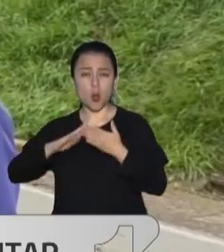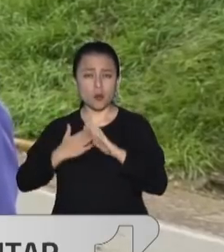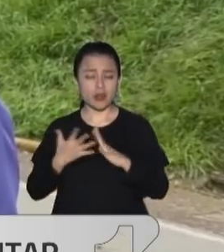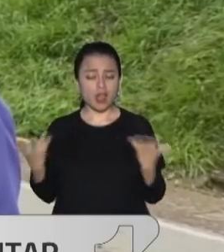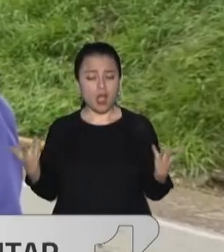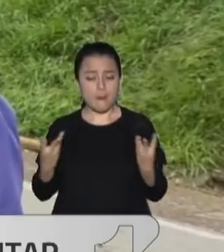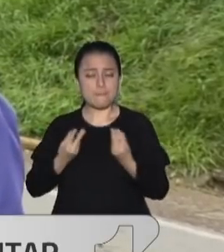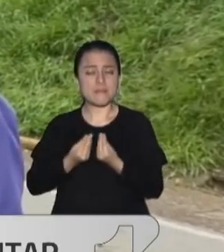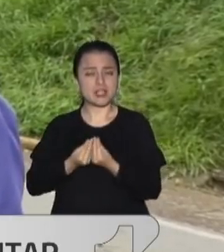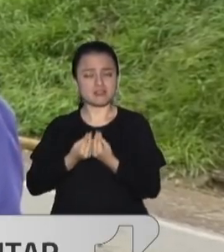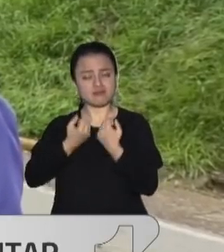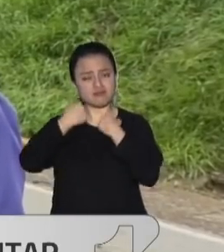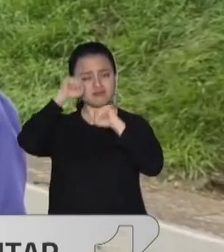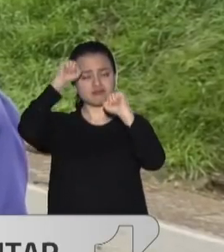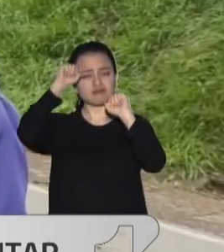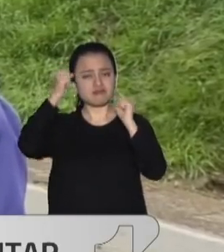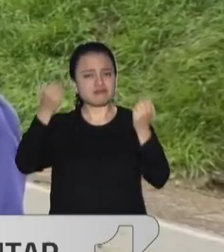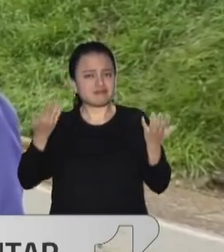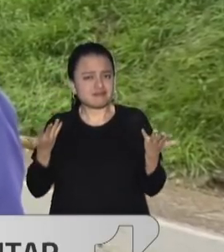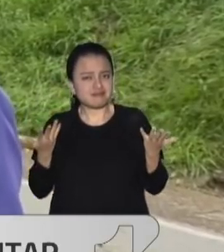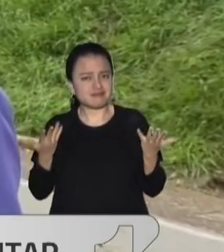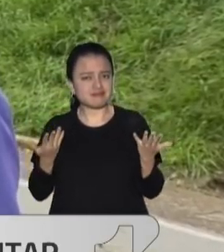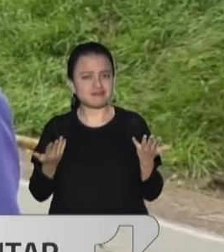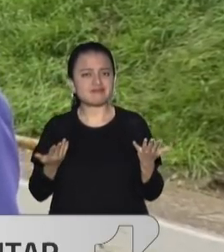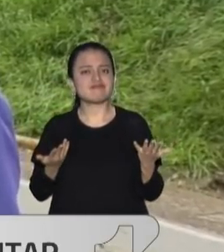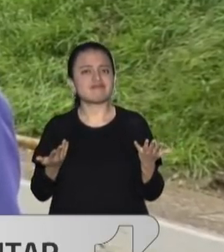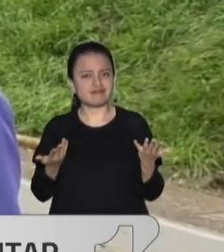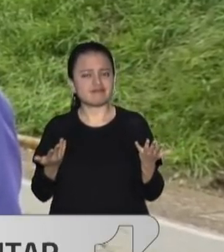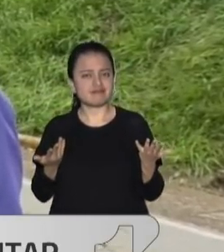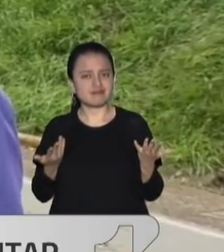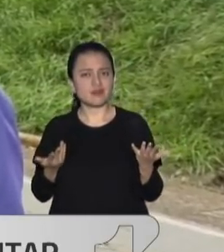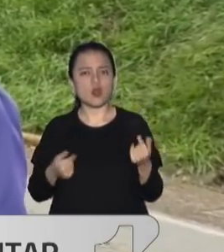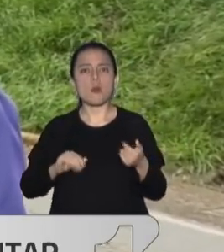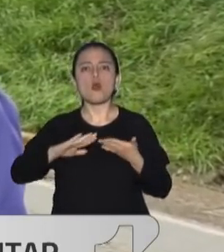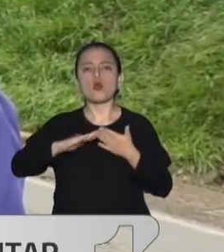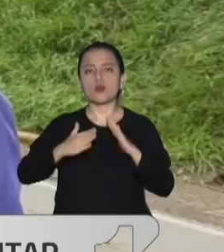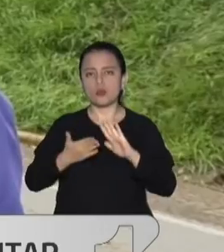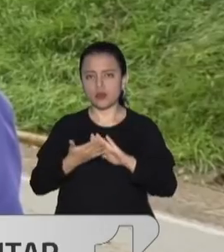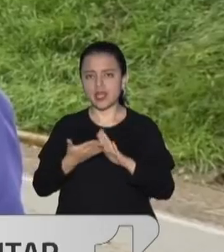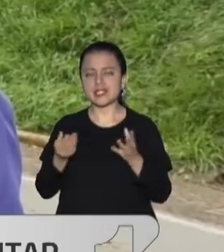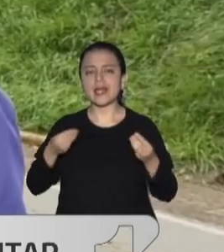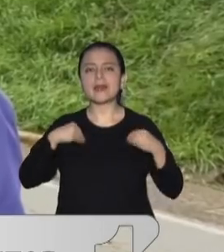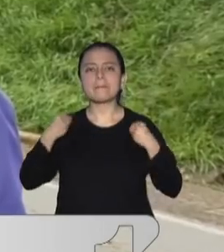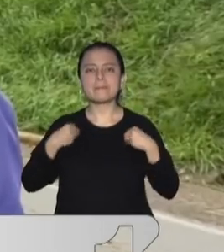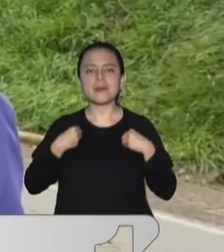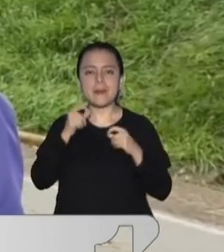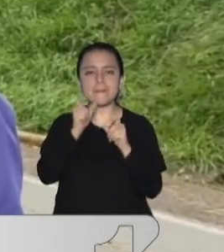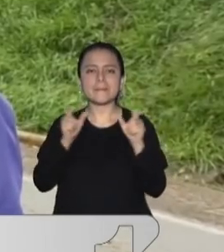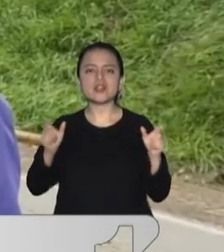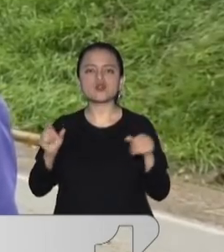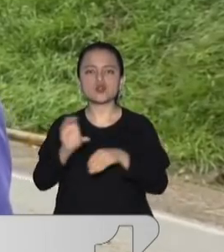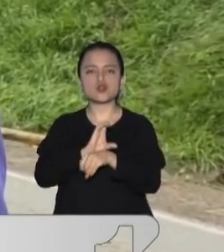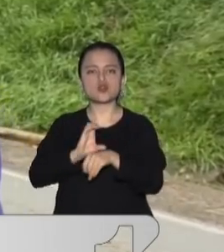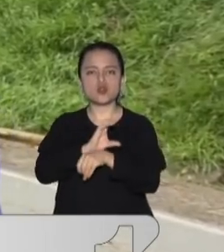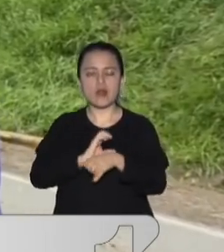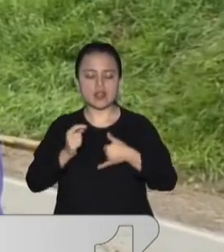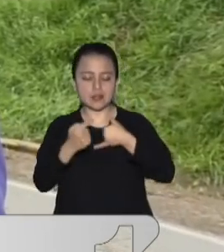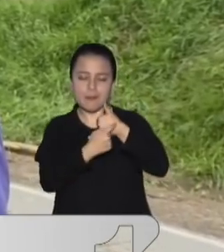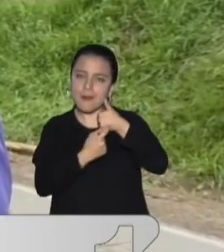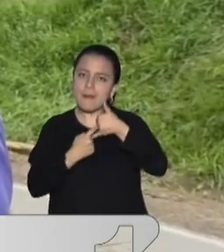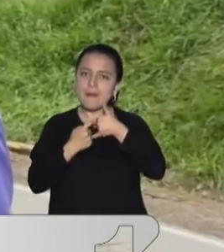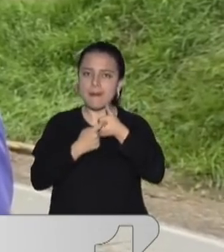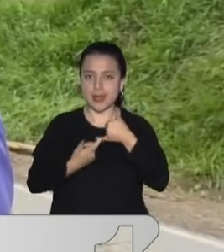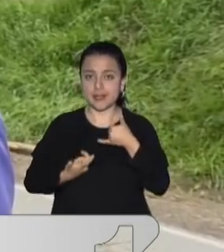vienen manifestando en los diferentes puntos, como comunidades urbanas también en las ciudades. Frente a